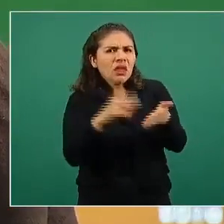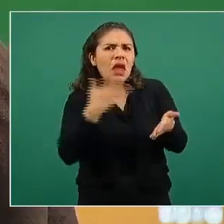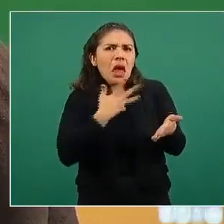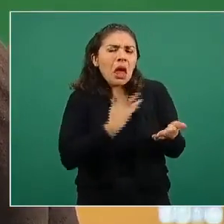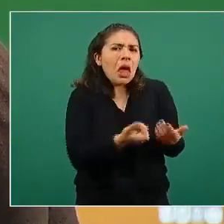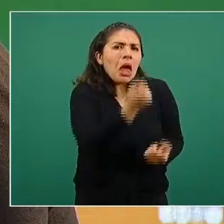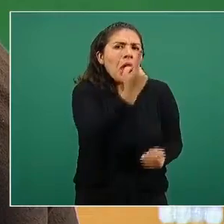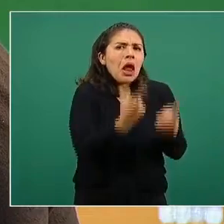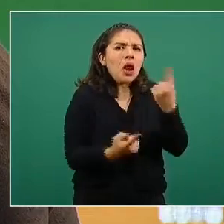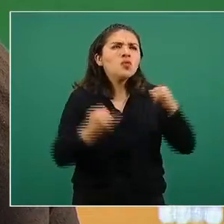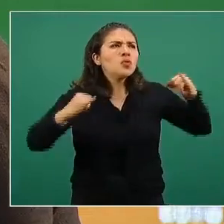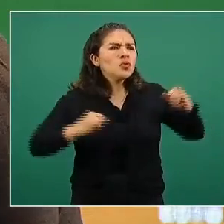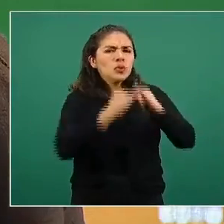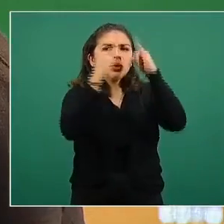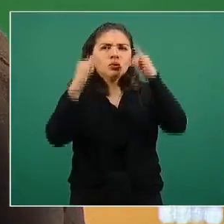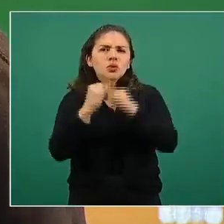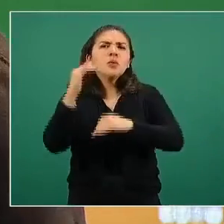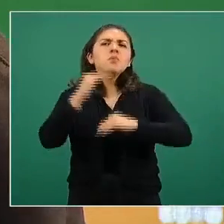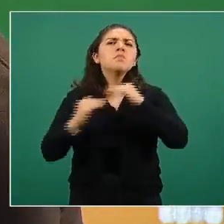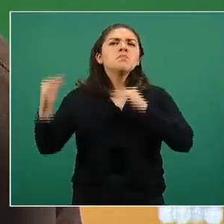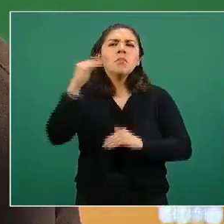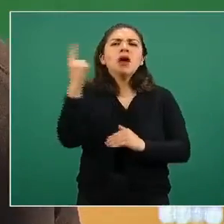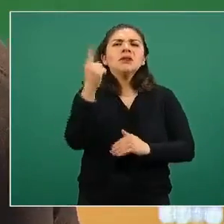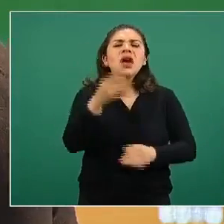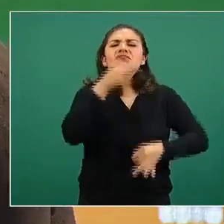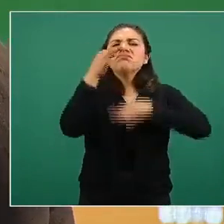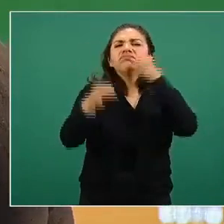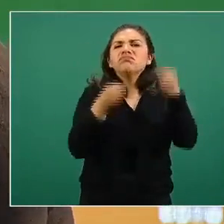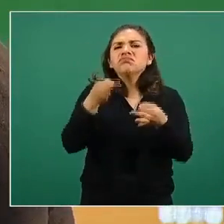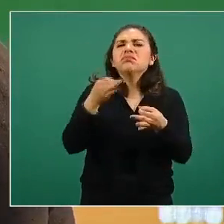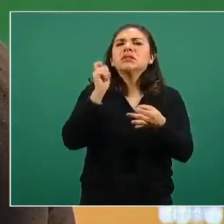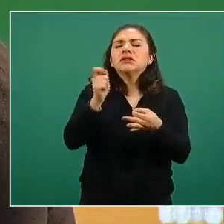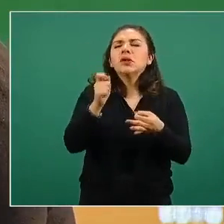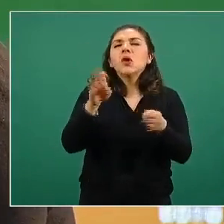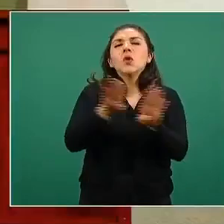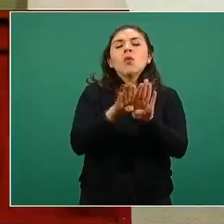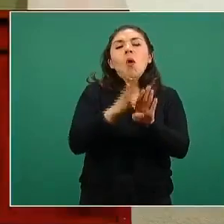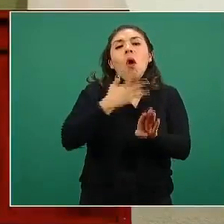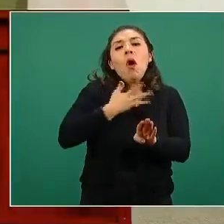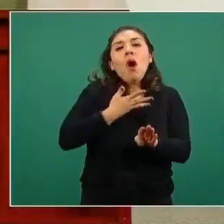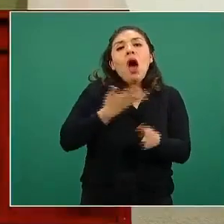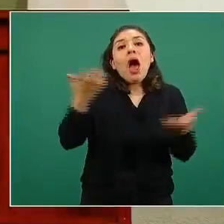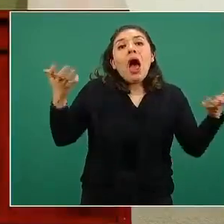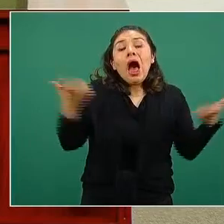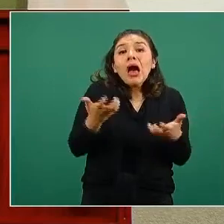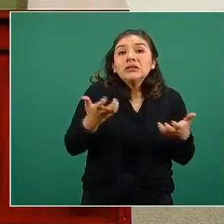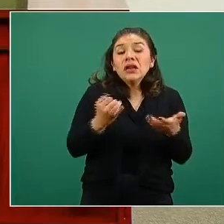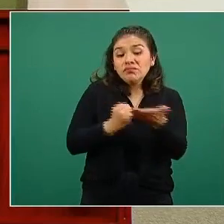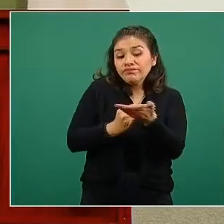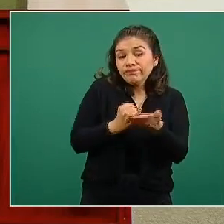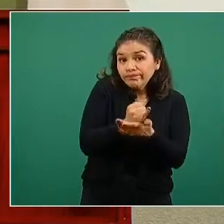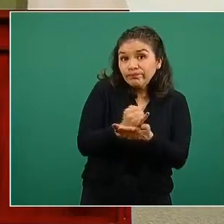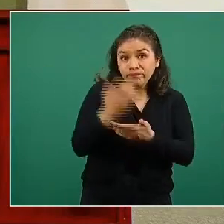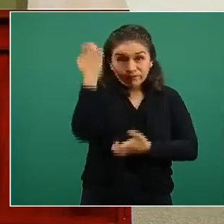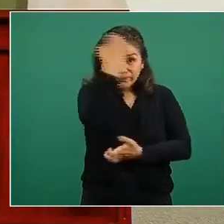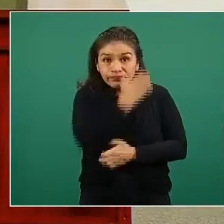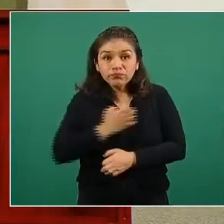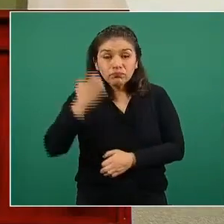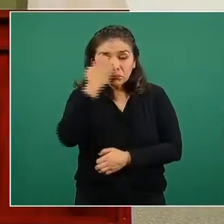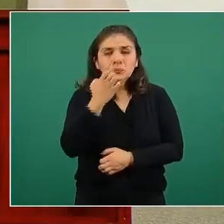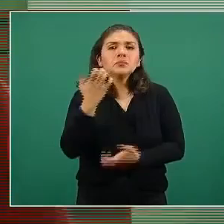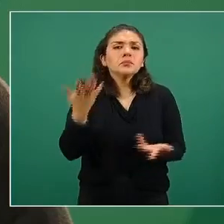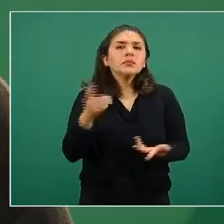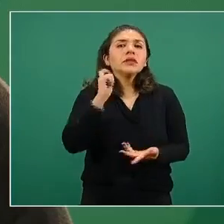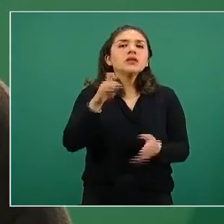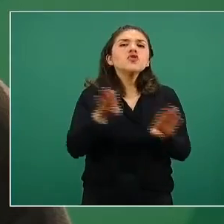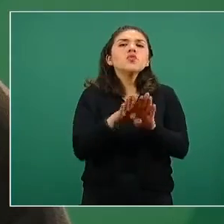algunas instancias, más allá de la que publiquen lógicamente los que están conduciendo y llevando a cabo el ensayo, pues